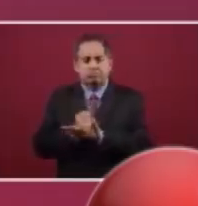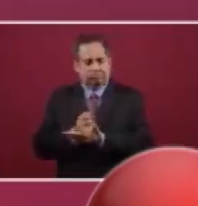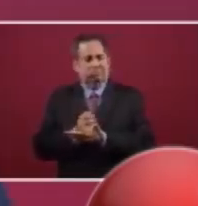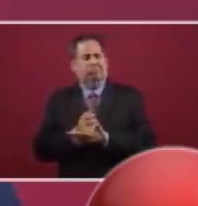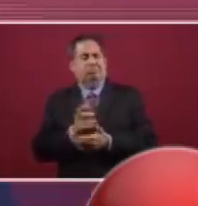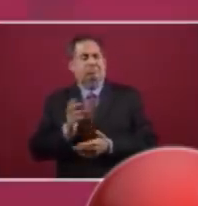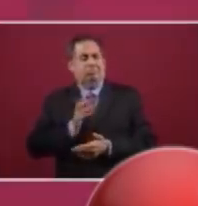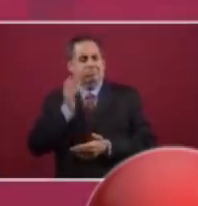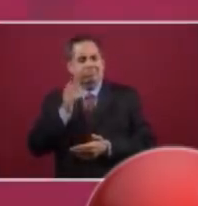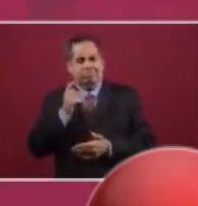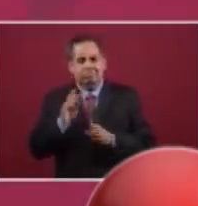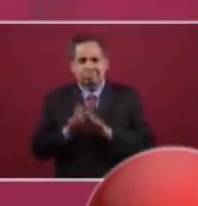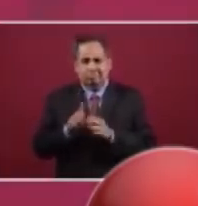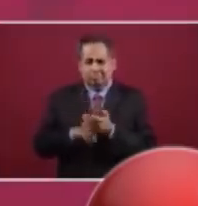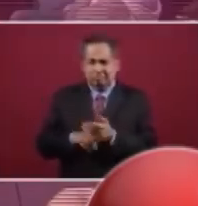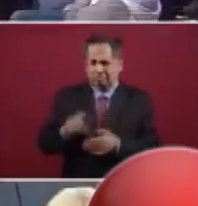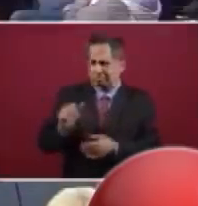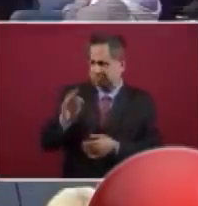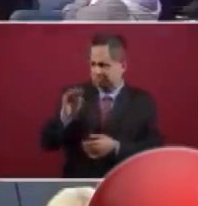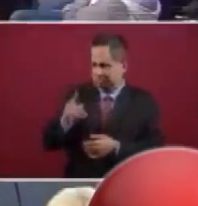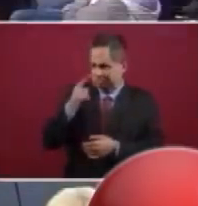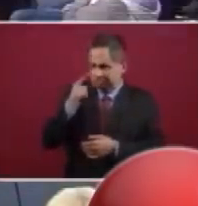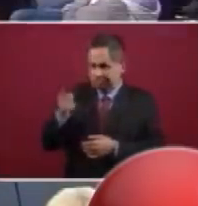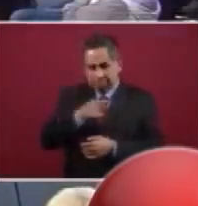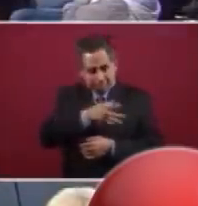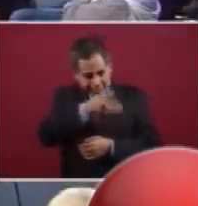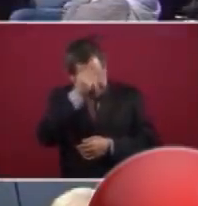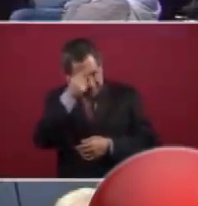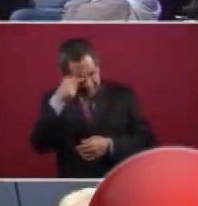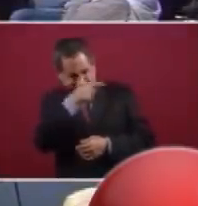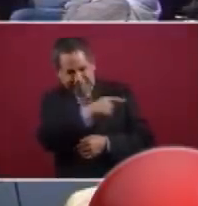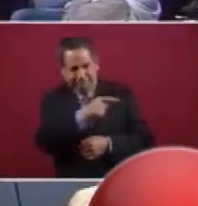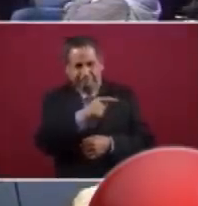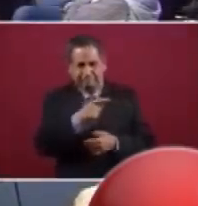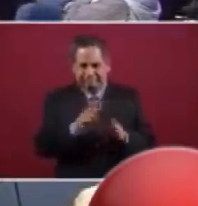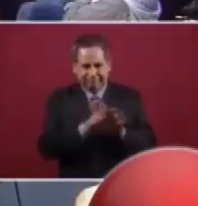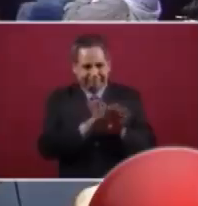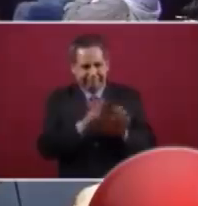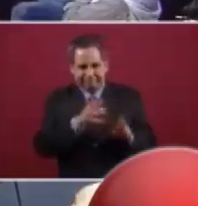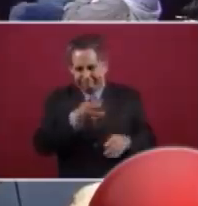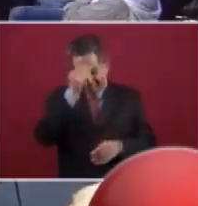A ver, Arturo, tenga para que aprenda.